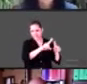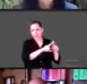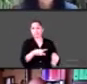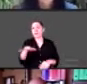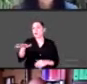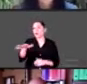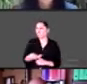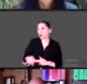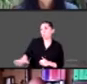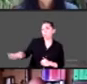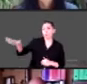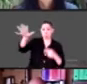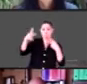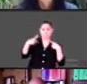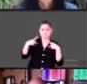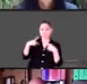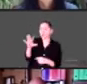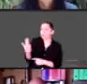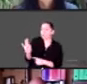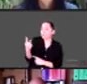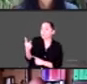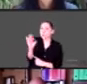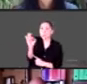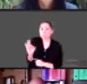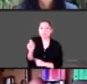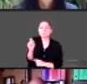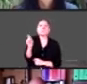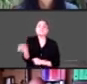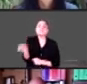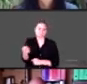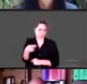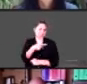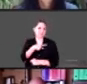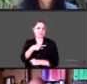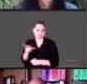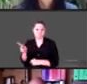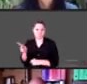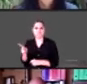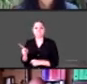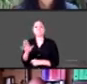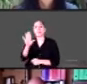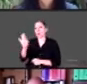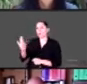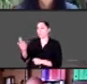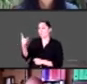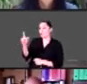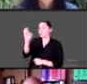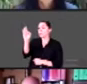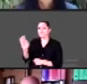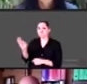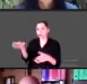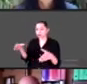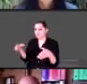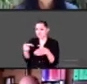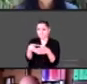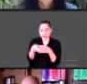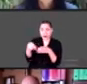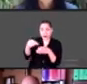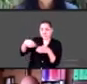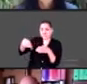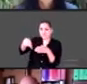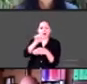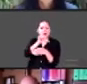población, era considerado como pobre. Pero si tomamos solamente el grupo etario de menores de 18 años, en ese sentido,